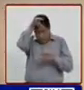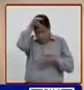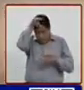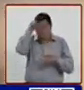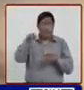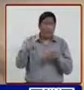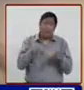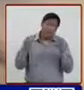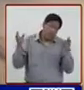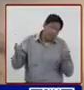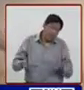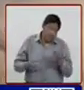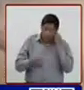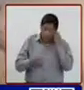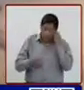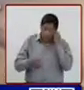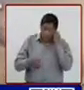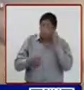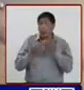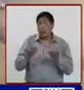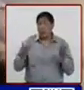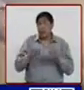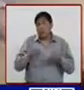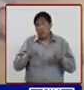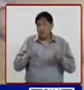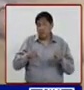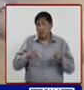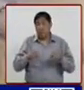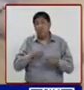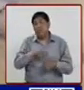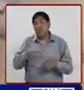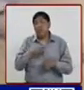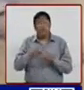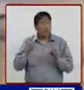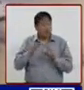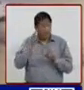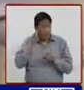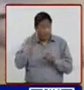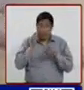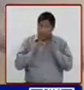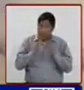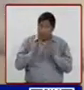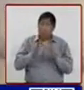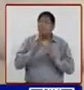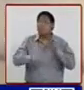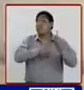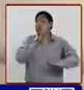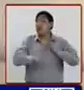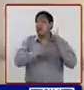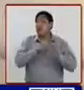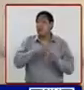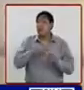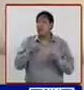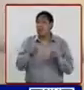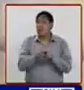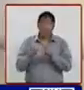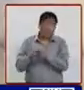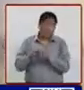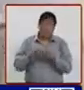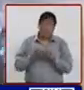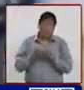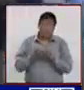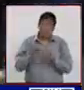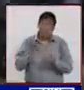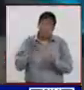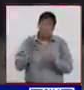que, bueno, por esos azares de la vida estaba pasando justamente por este lugar, pero conversando con la población y la población que también nos ha escrito,